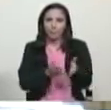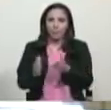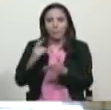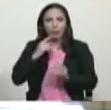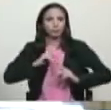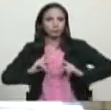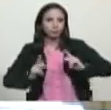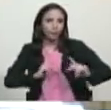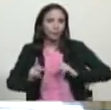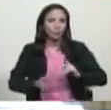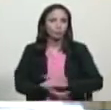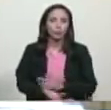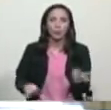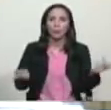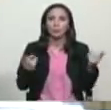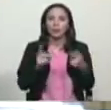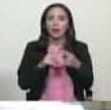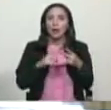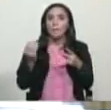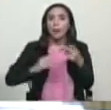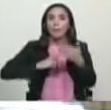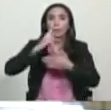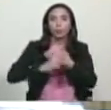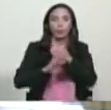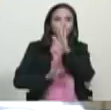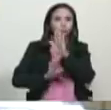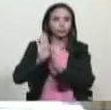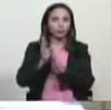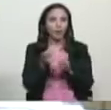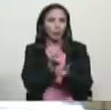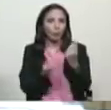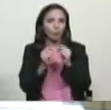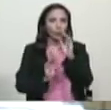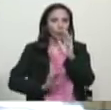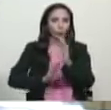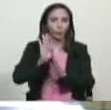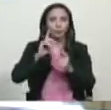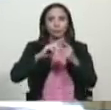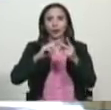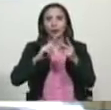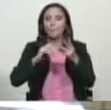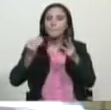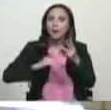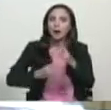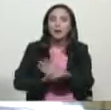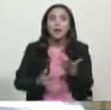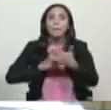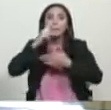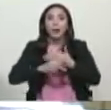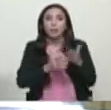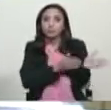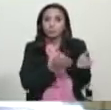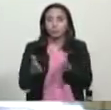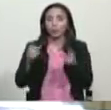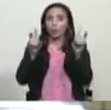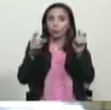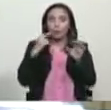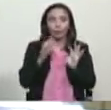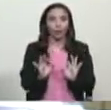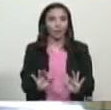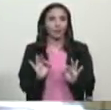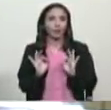productivos, con el programa de recuperación, crecimiento y prosperidad, y con planes nuevos,